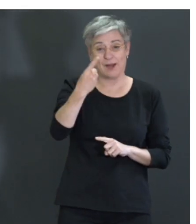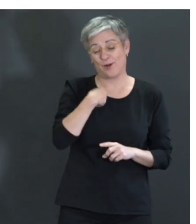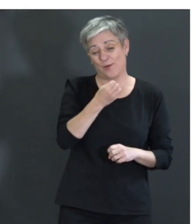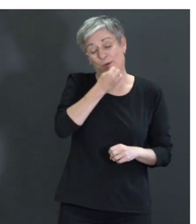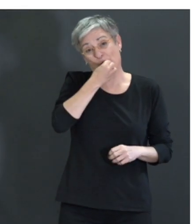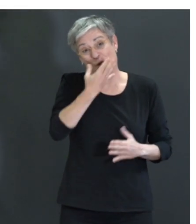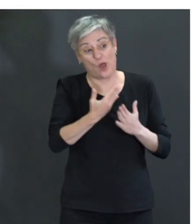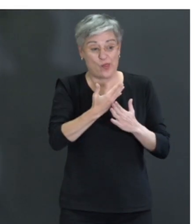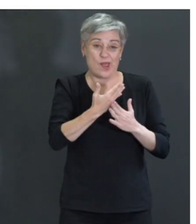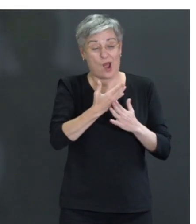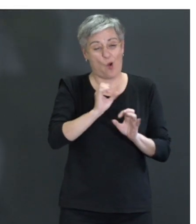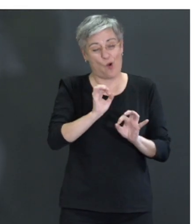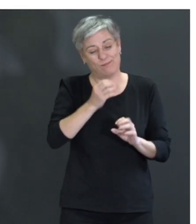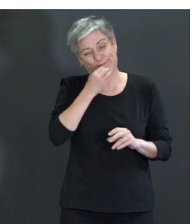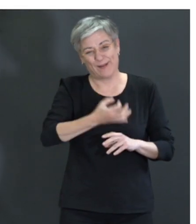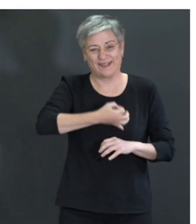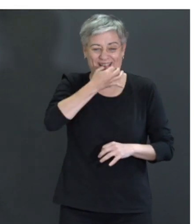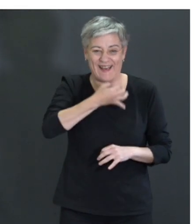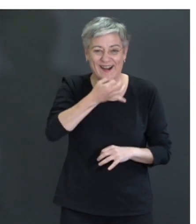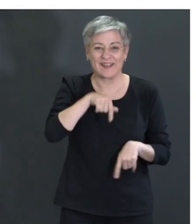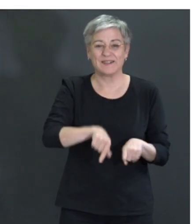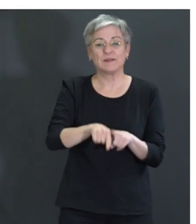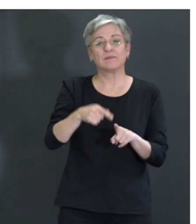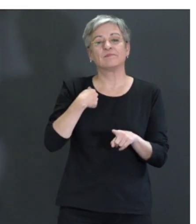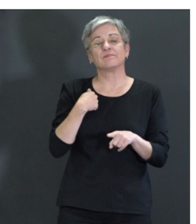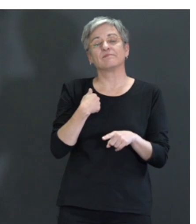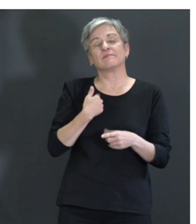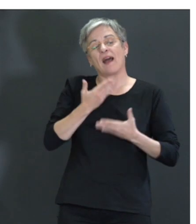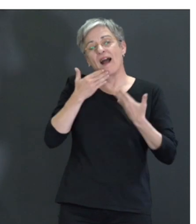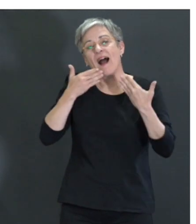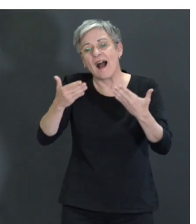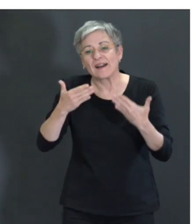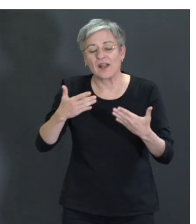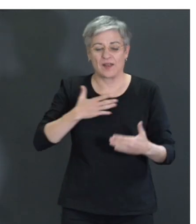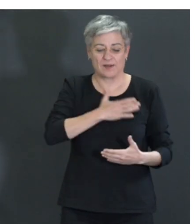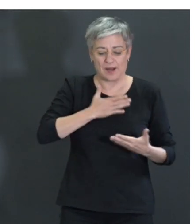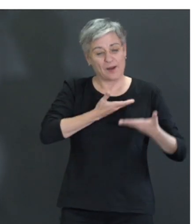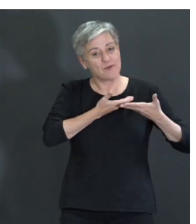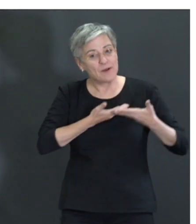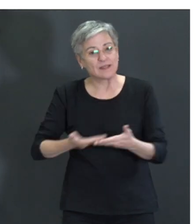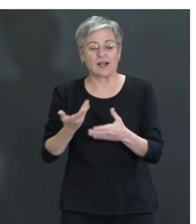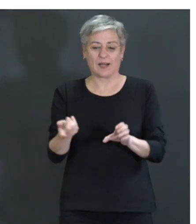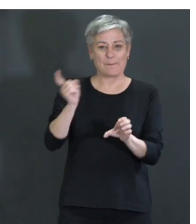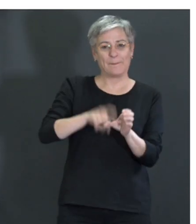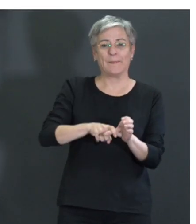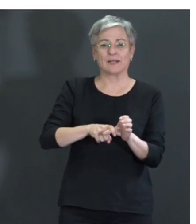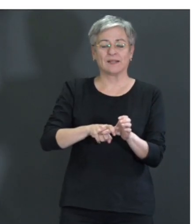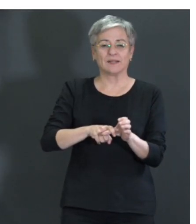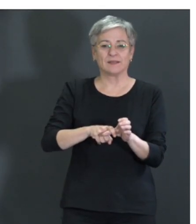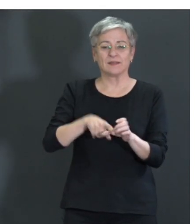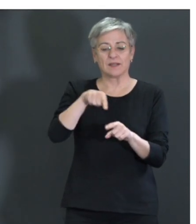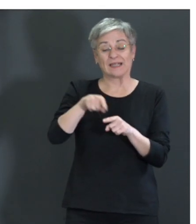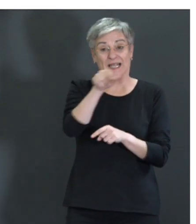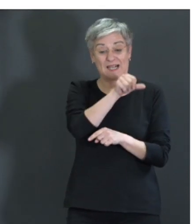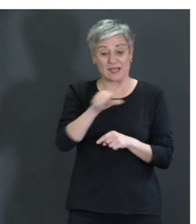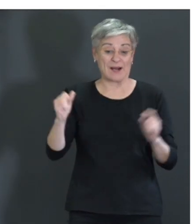o tardes a todo el mundo. Sí. Agradecer a CEAPAT y a ti personalmente, Xiscal, que nos hayas invitado a participar en esta